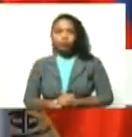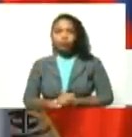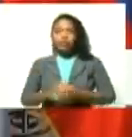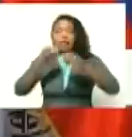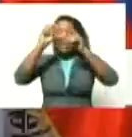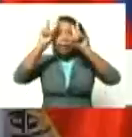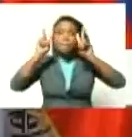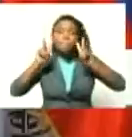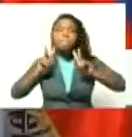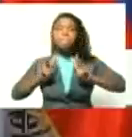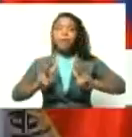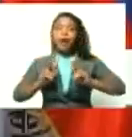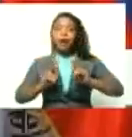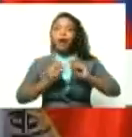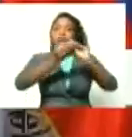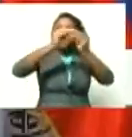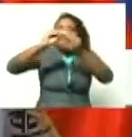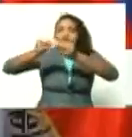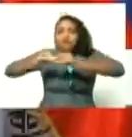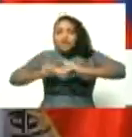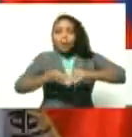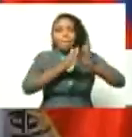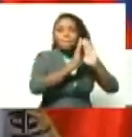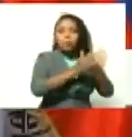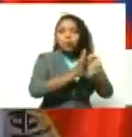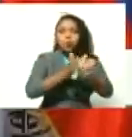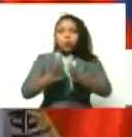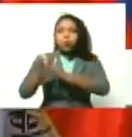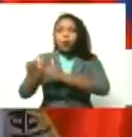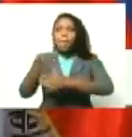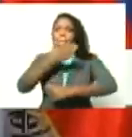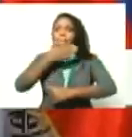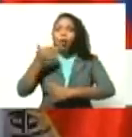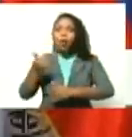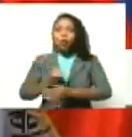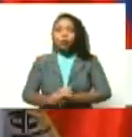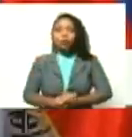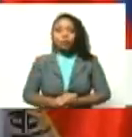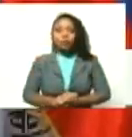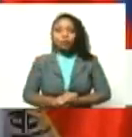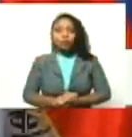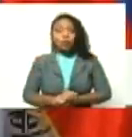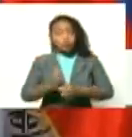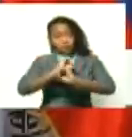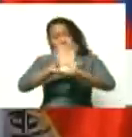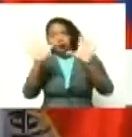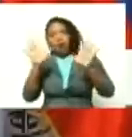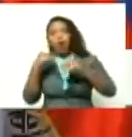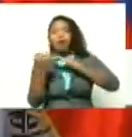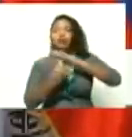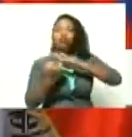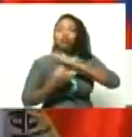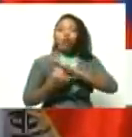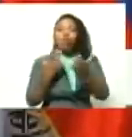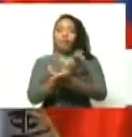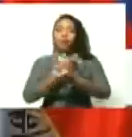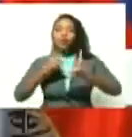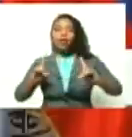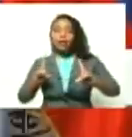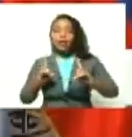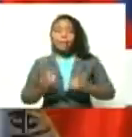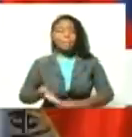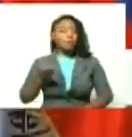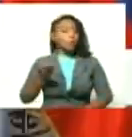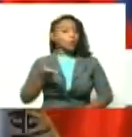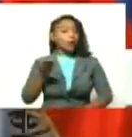depurar, reestructurar, organizar mejor, obviamente, la institucionalidad democrática y